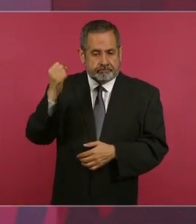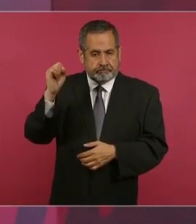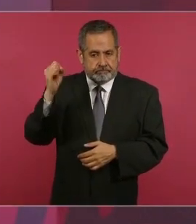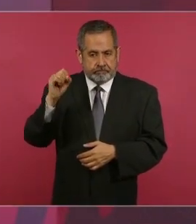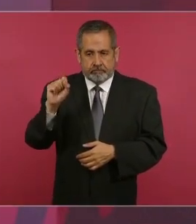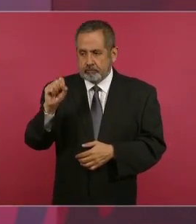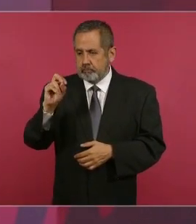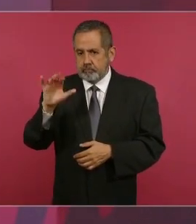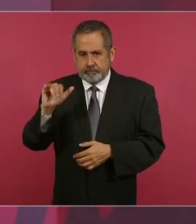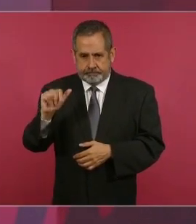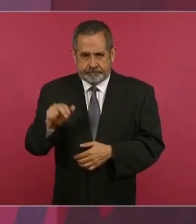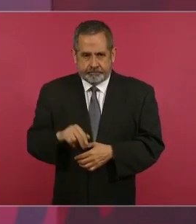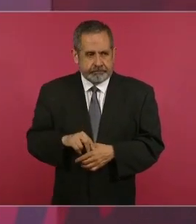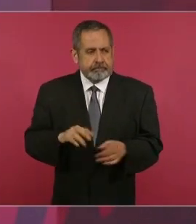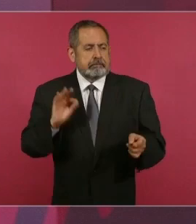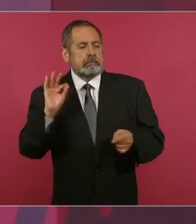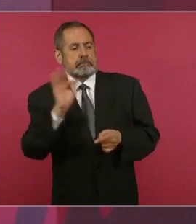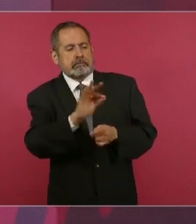No es para